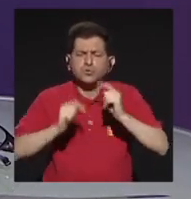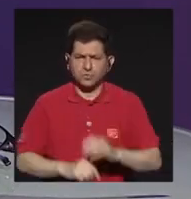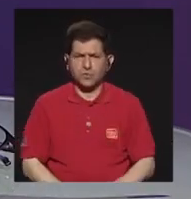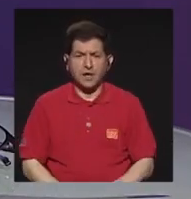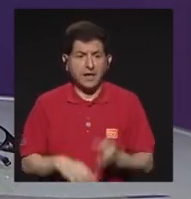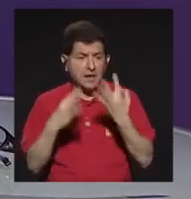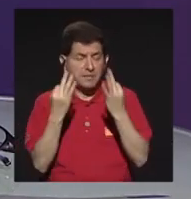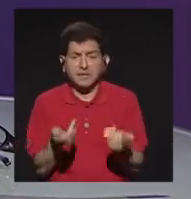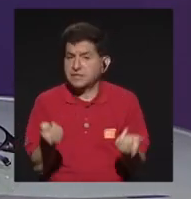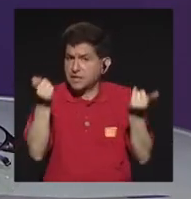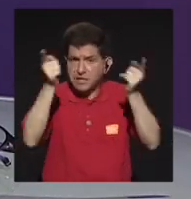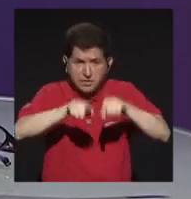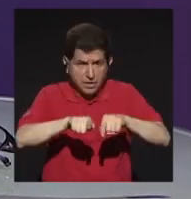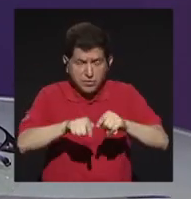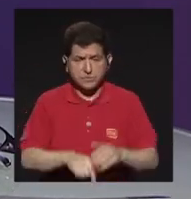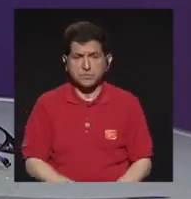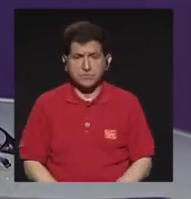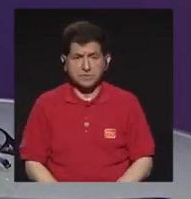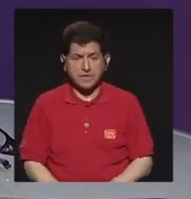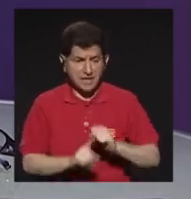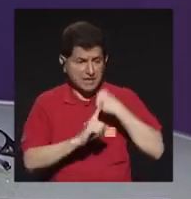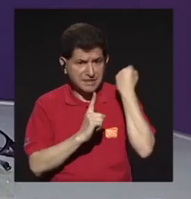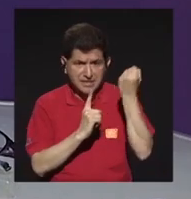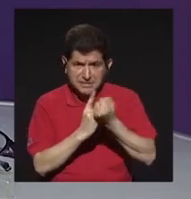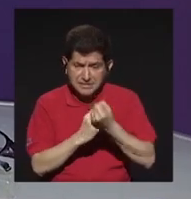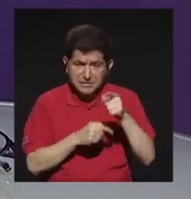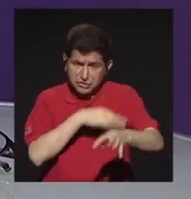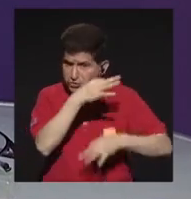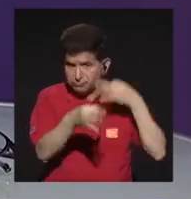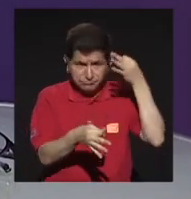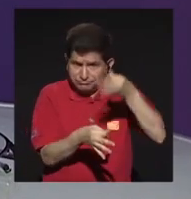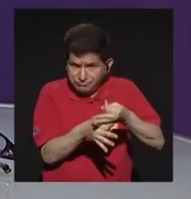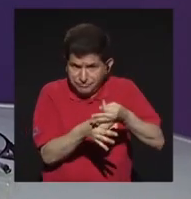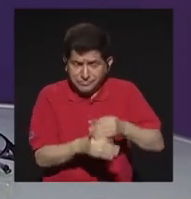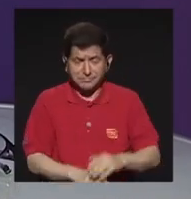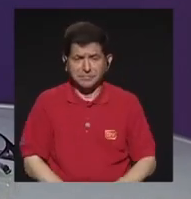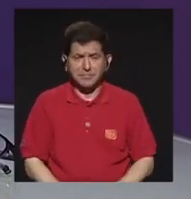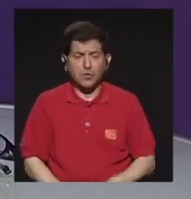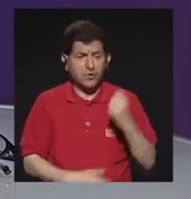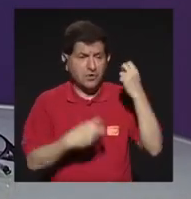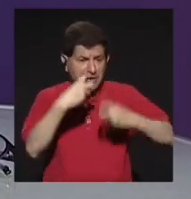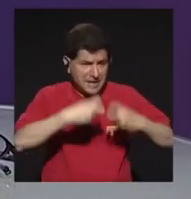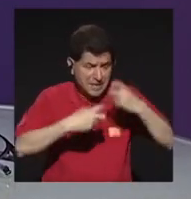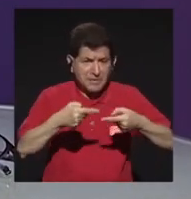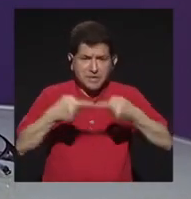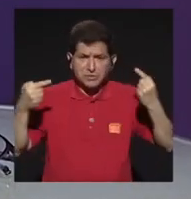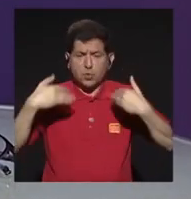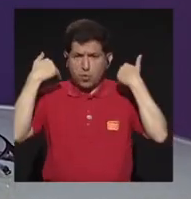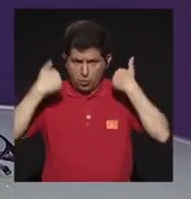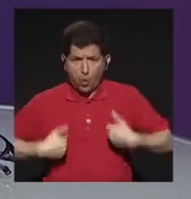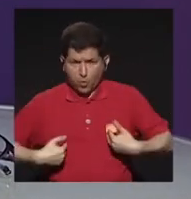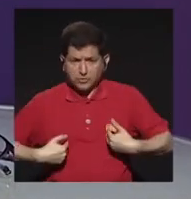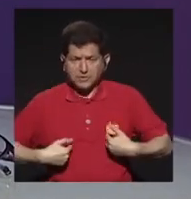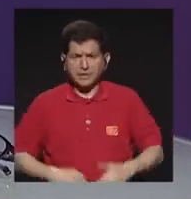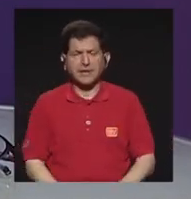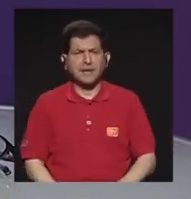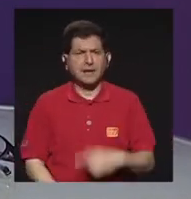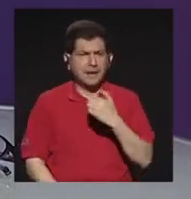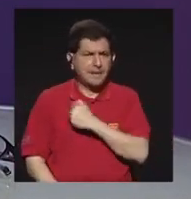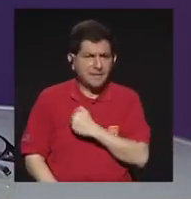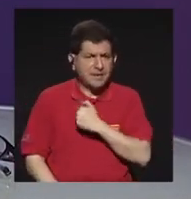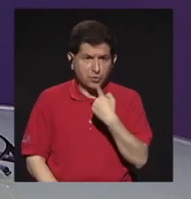que no sucedan sucedan esta serie de cosas esta serie de crímenes contra la humanidad perdón por haber dicho